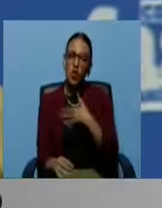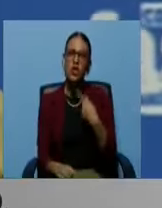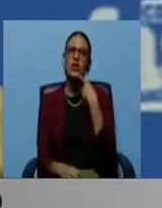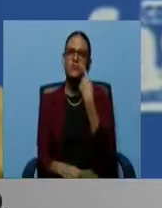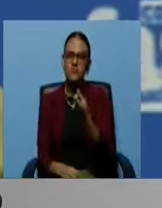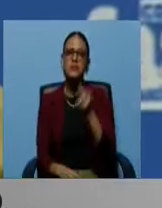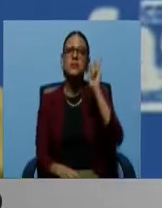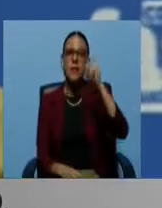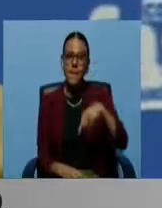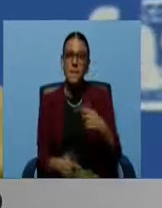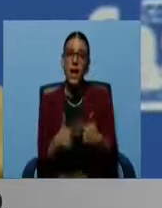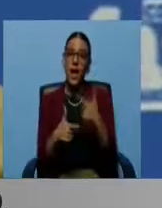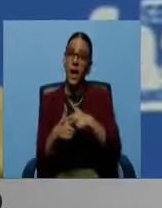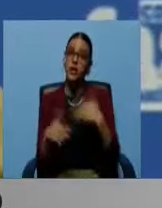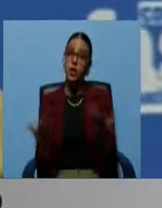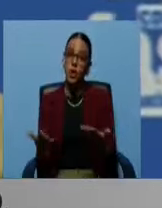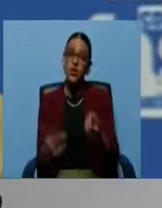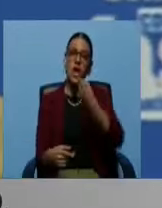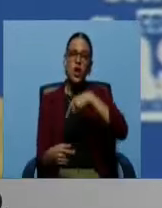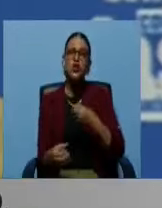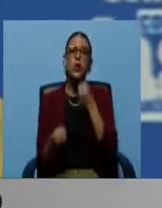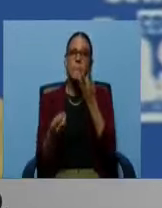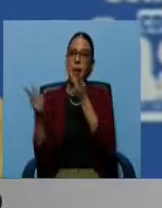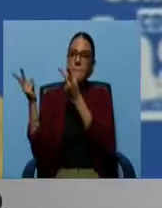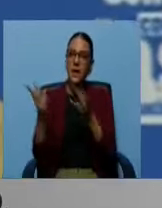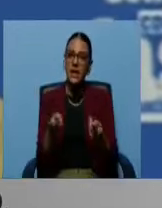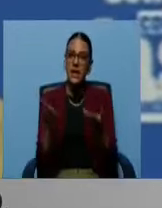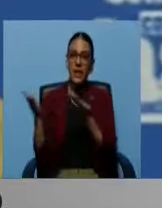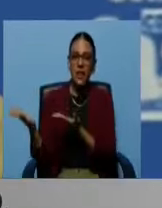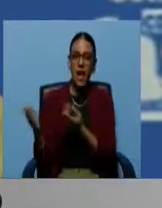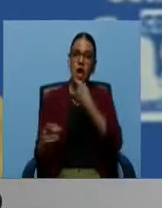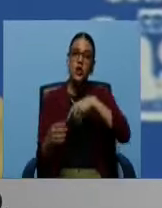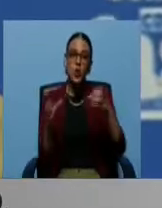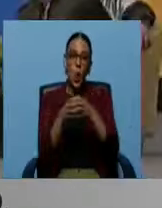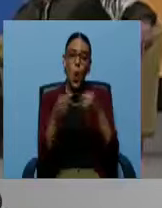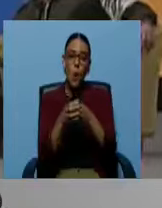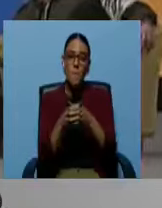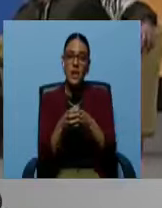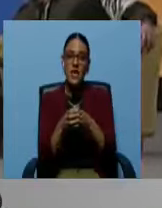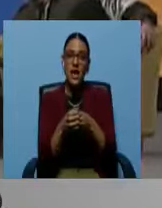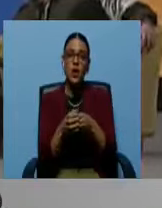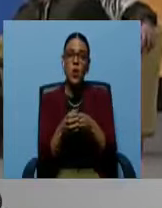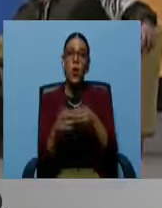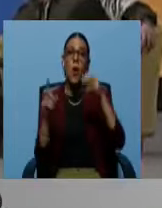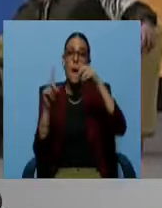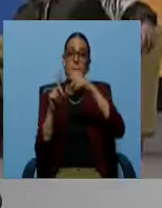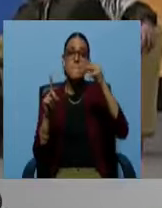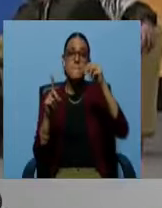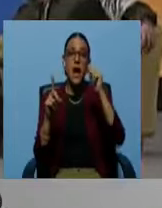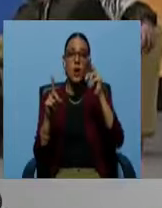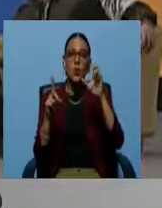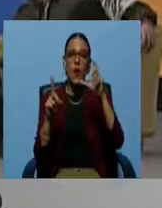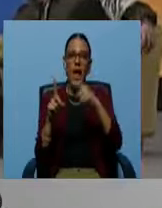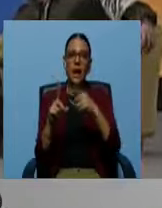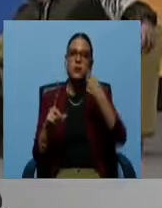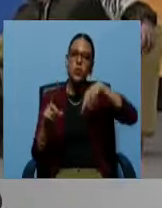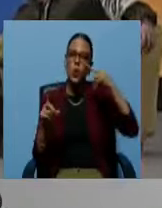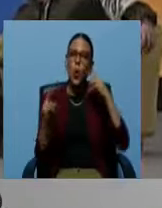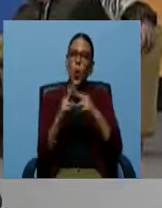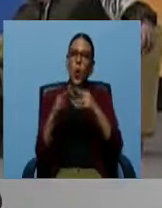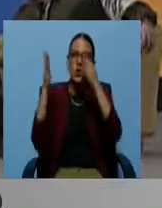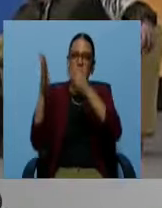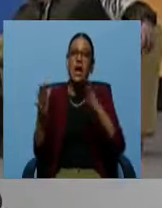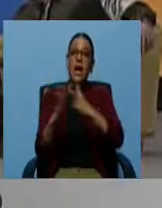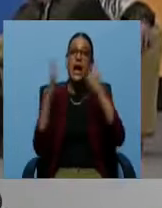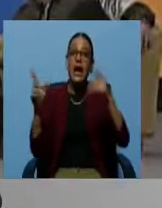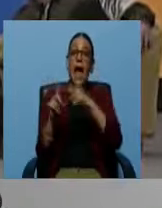Seguidamente entonces que demos la gran bienvenida a nuestro compañero, camarada Manuel Pineda, conocido como el gran